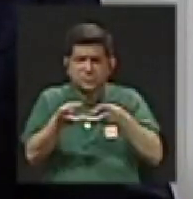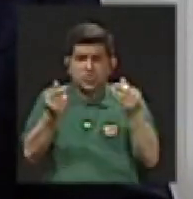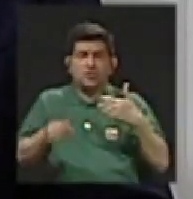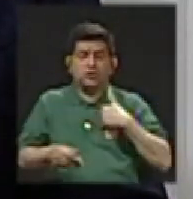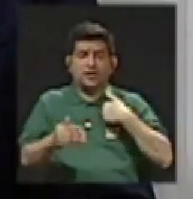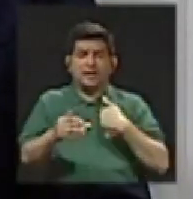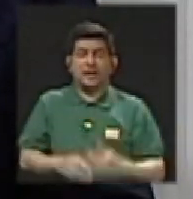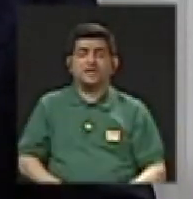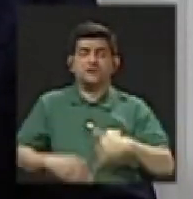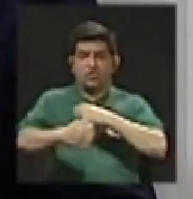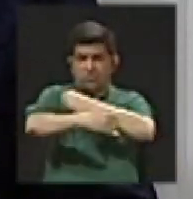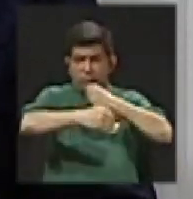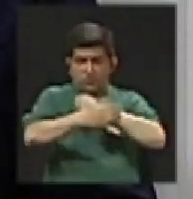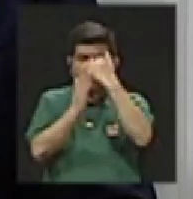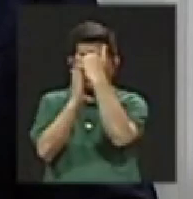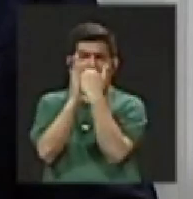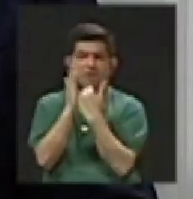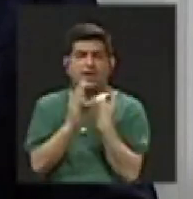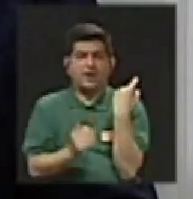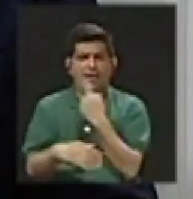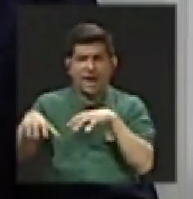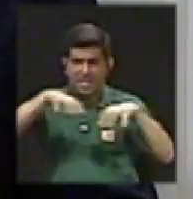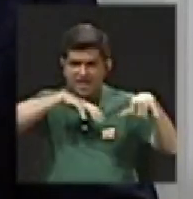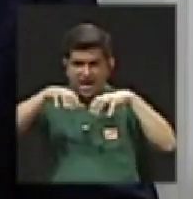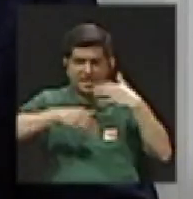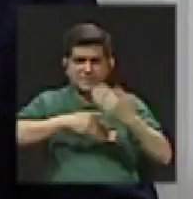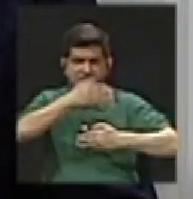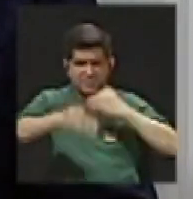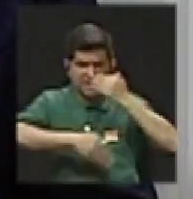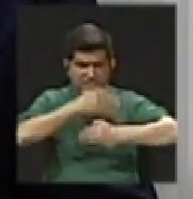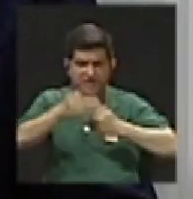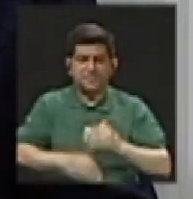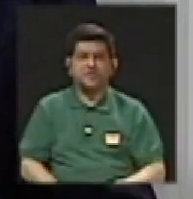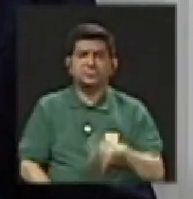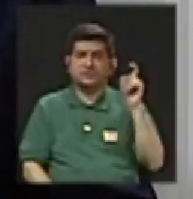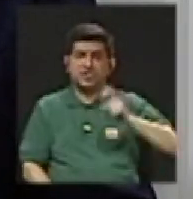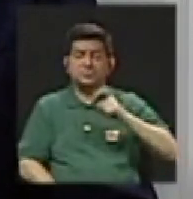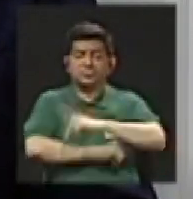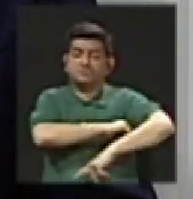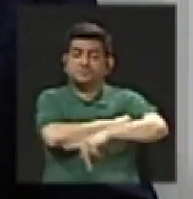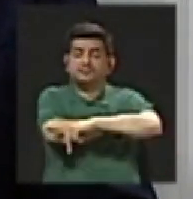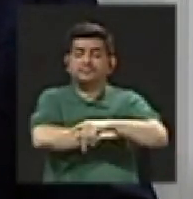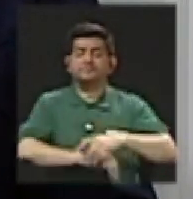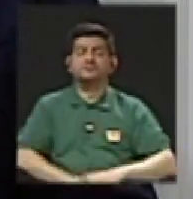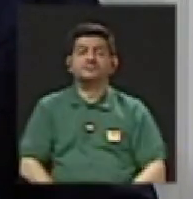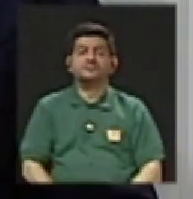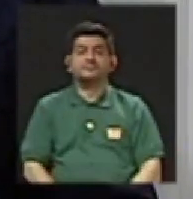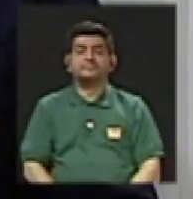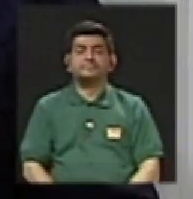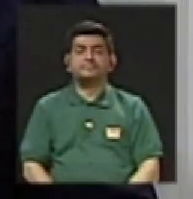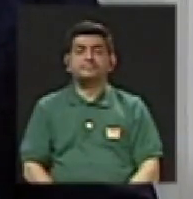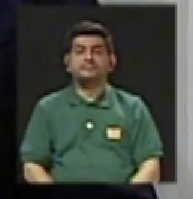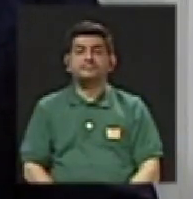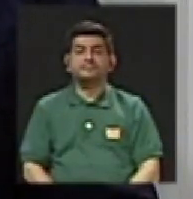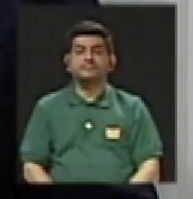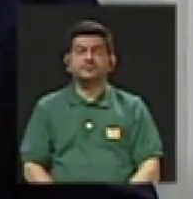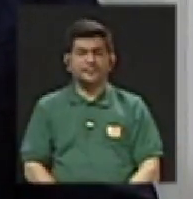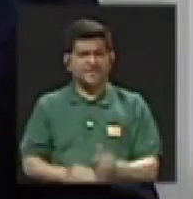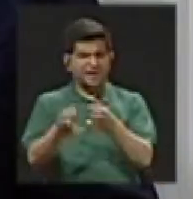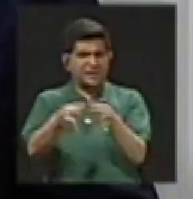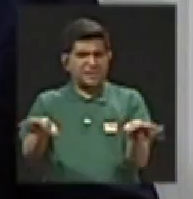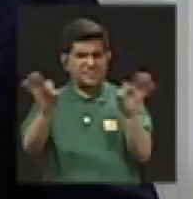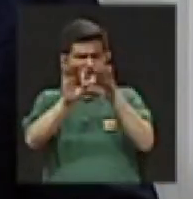cocina para cada una de las actividades productivas que se llevan a cabo en el país. ¿Y por qué es